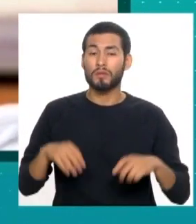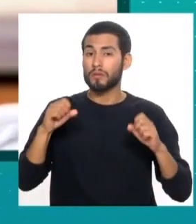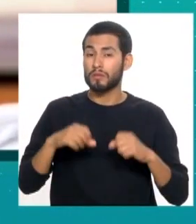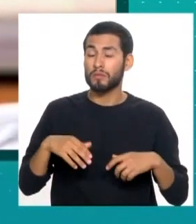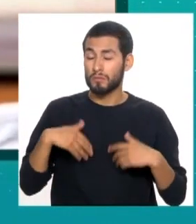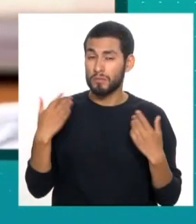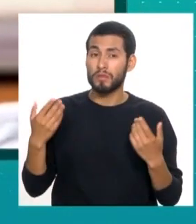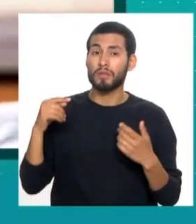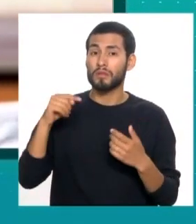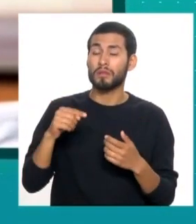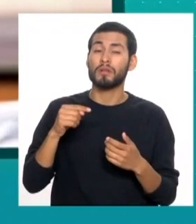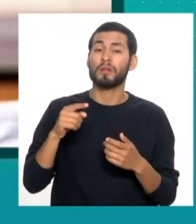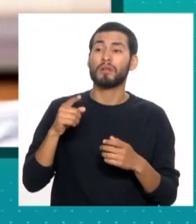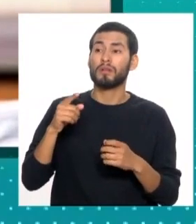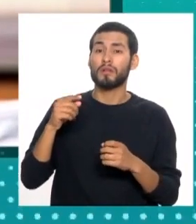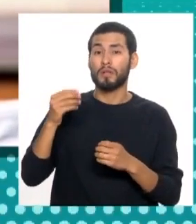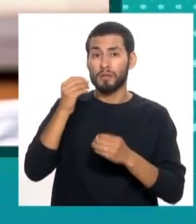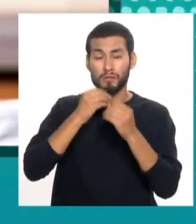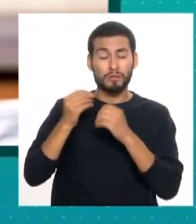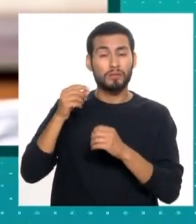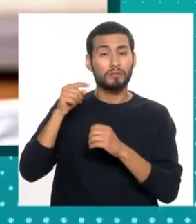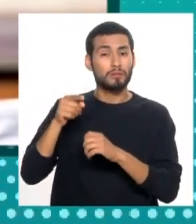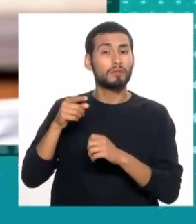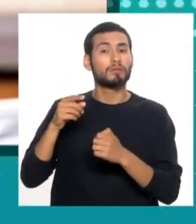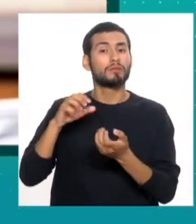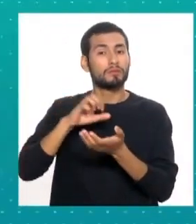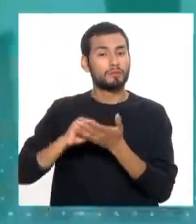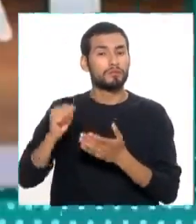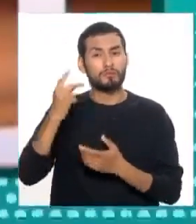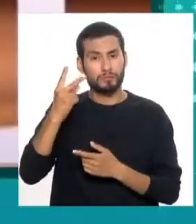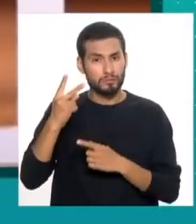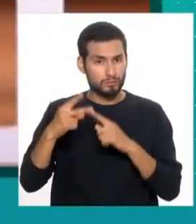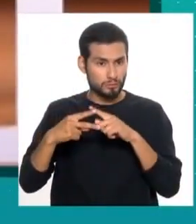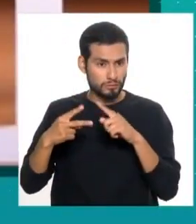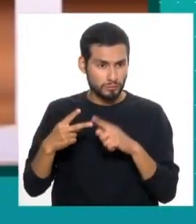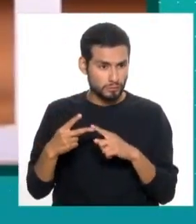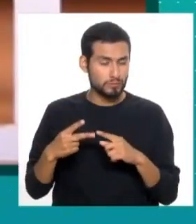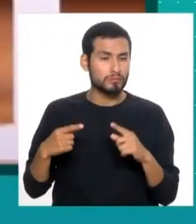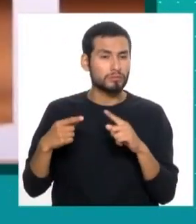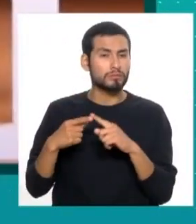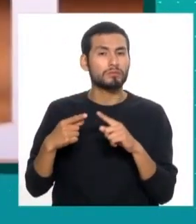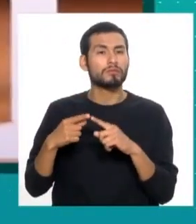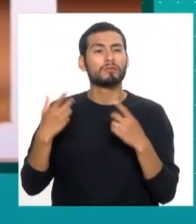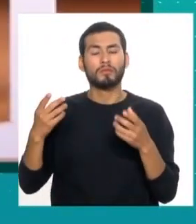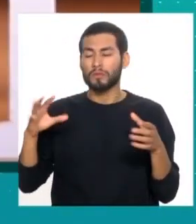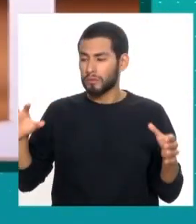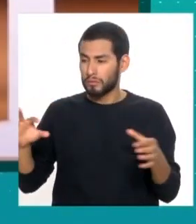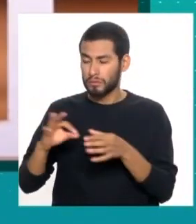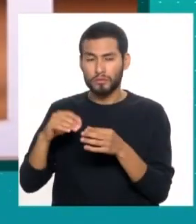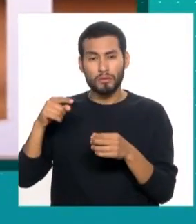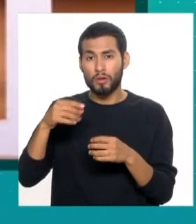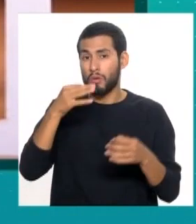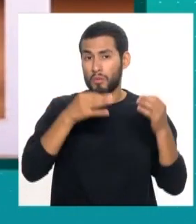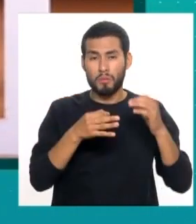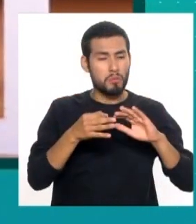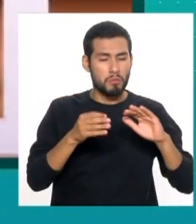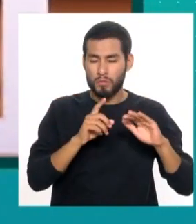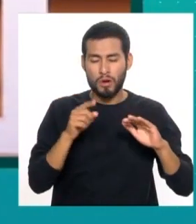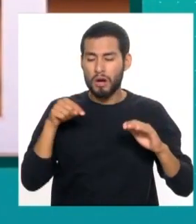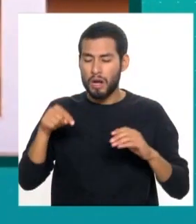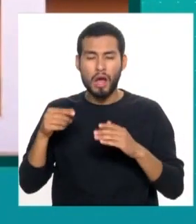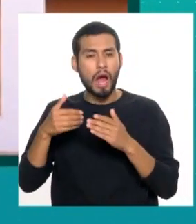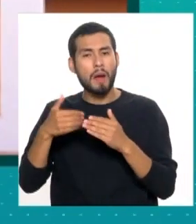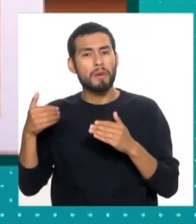la pensión de alimentos se puede realizar por dos vías. La primera, conciliación extrajudicial.